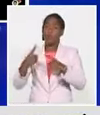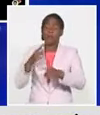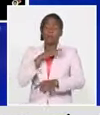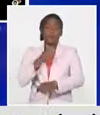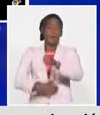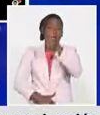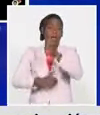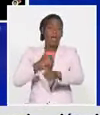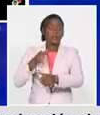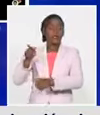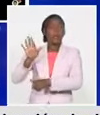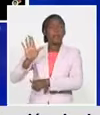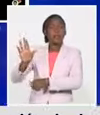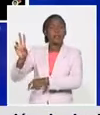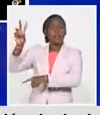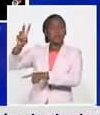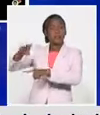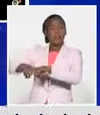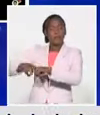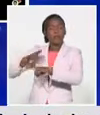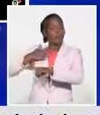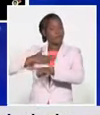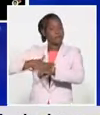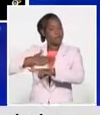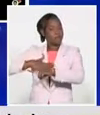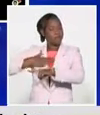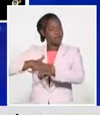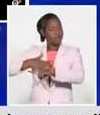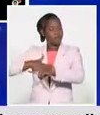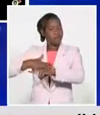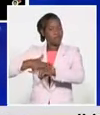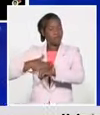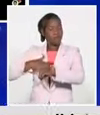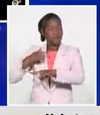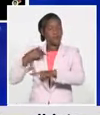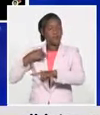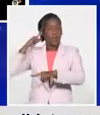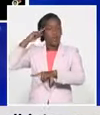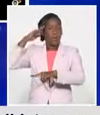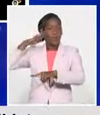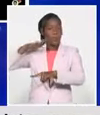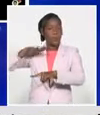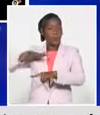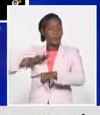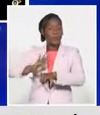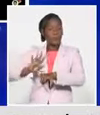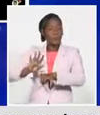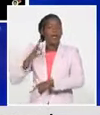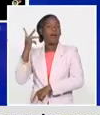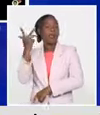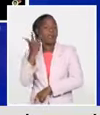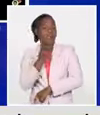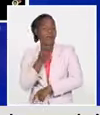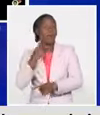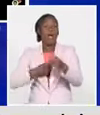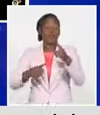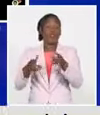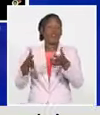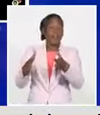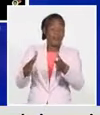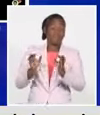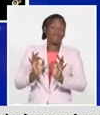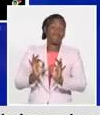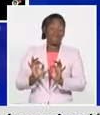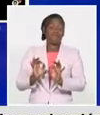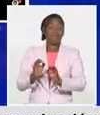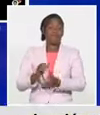un rato a ver si puede el voluntario equilibrarse. Estamos viendo las imágenes precisamente, Giselita, estamos viendo